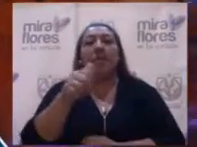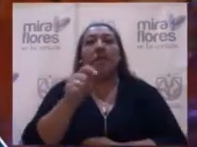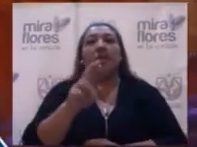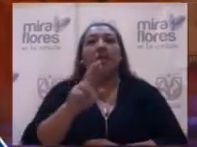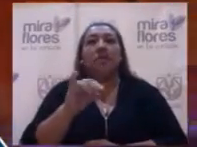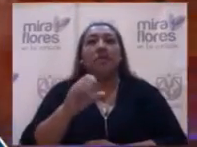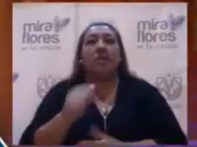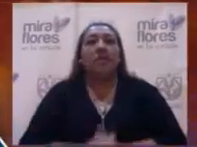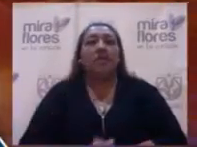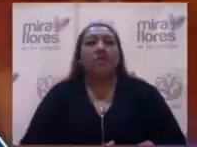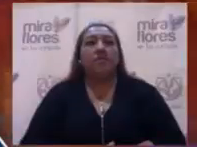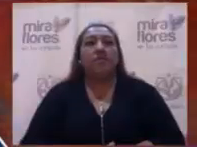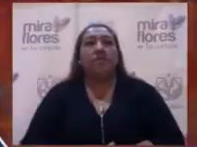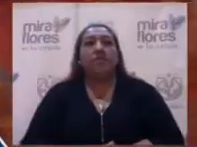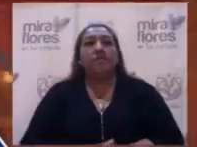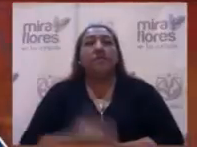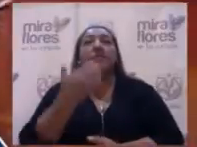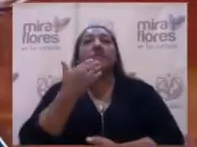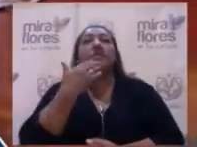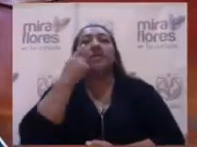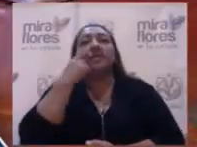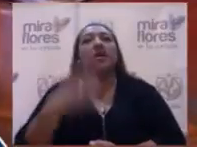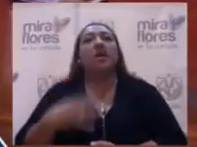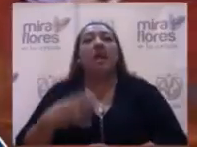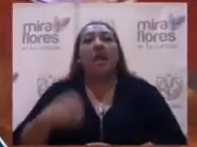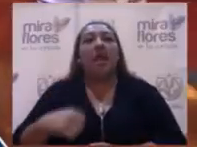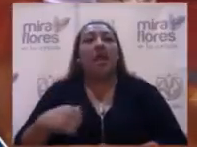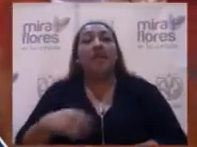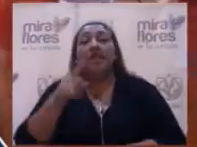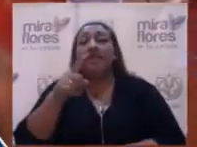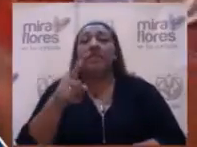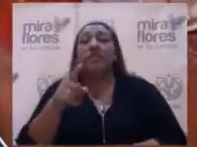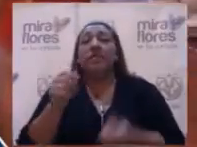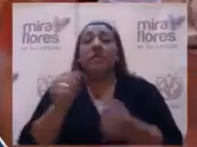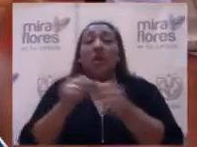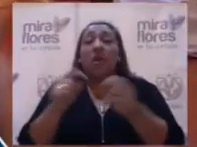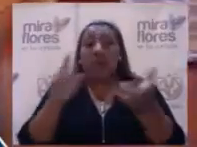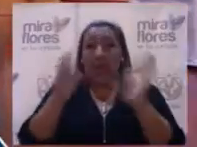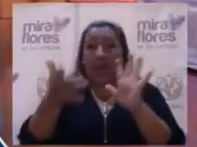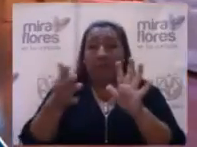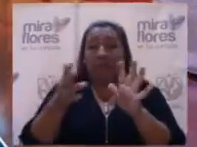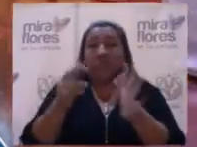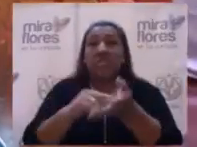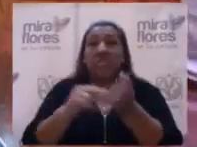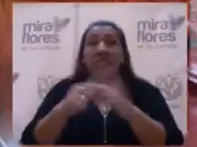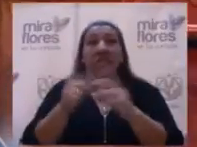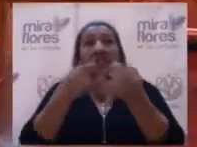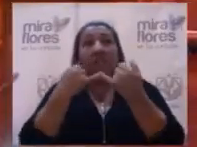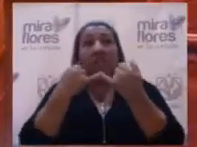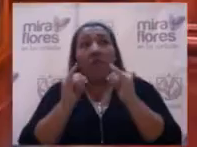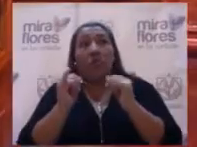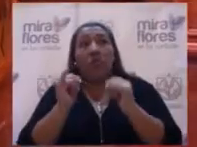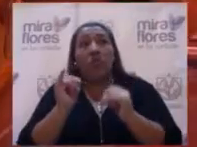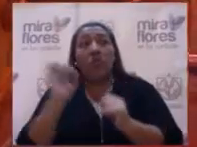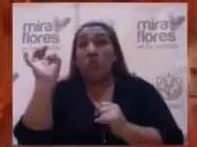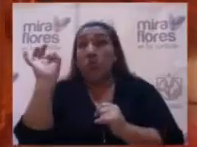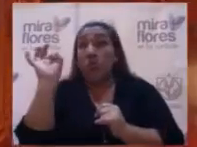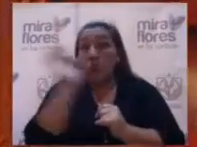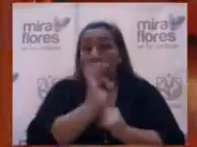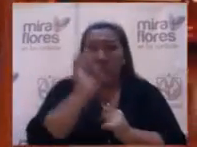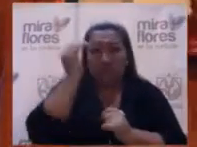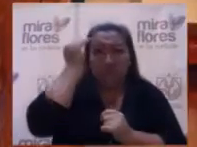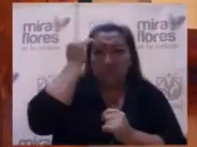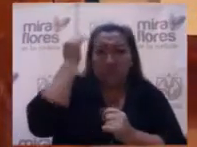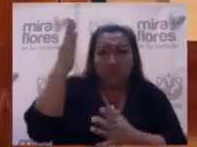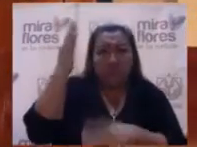Vida. Gracias, señor alcalde. Yo creo que parte de esta transformación ha sido este informe. Nosotros nunca hemos recibido ningún informe de defensa